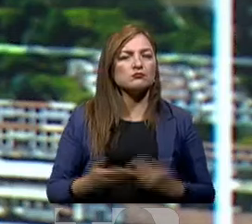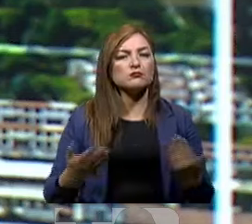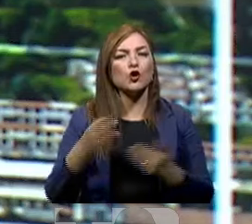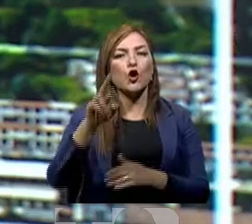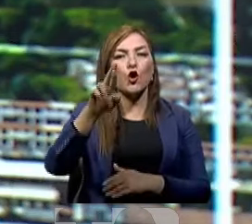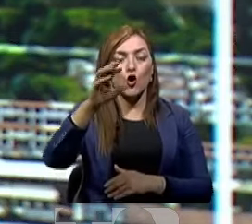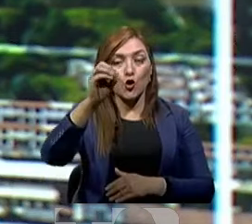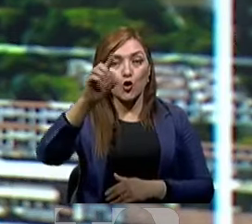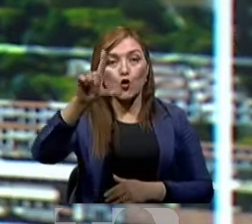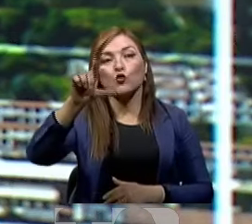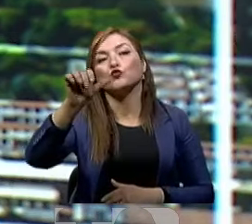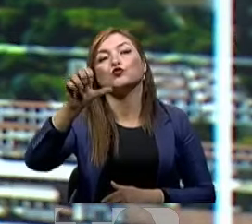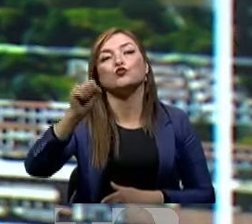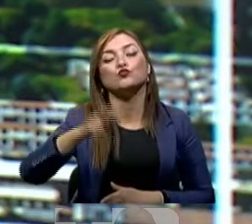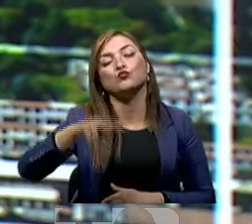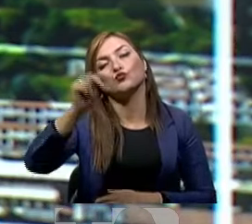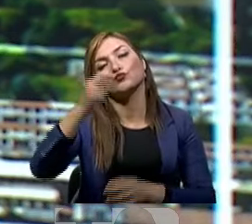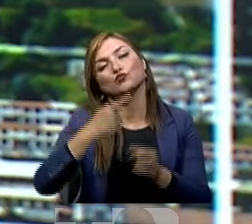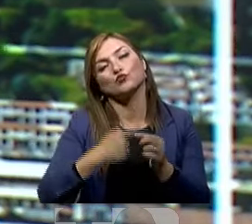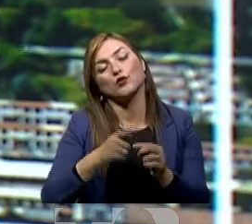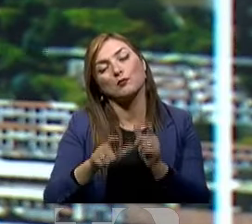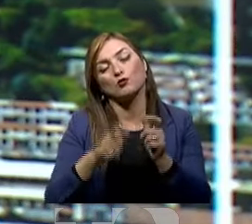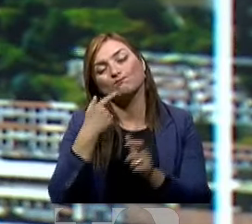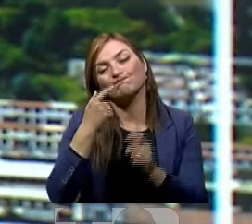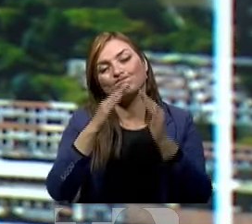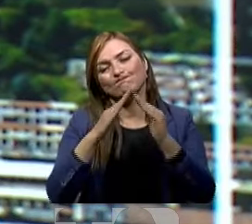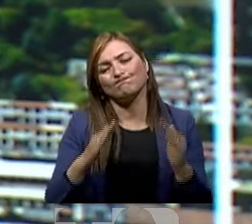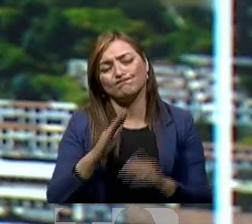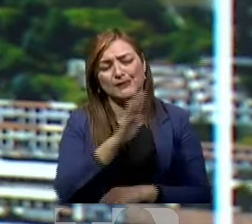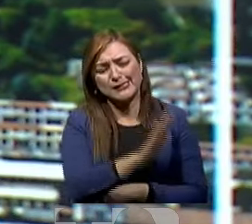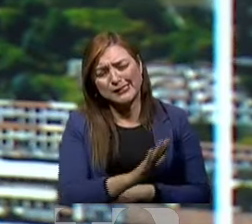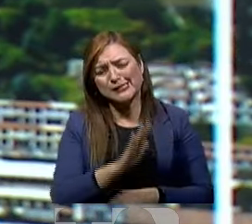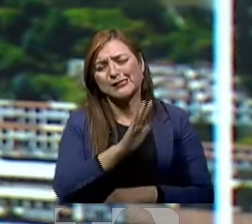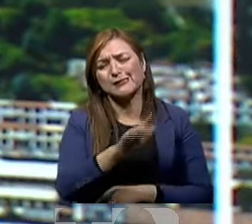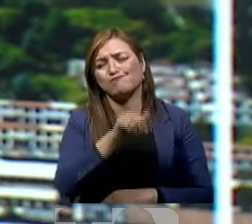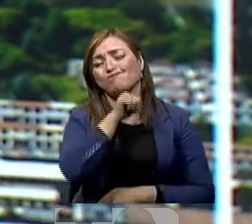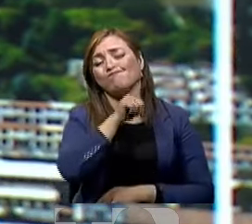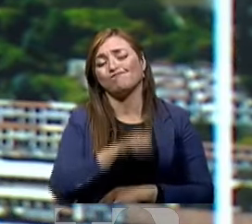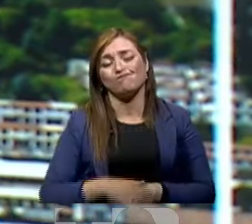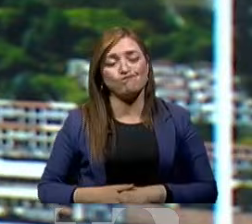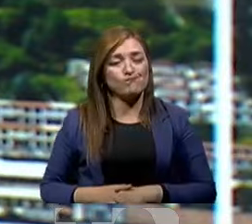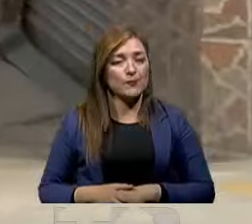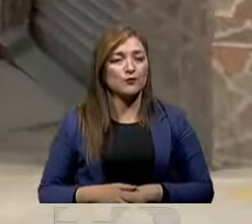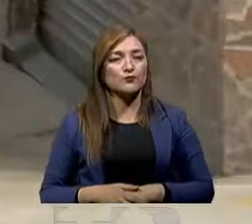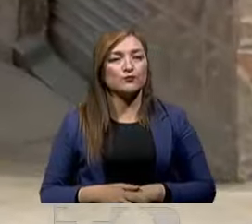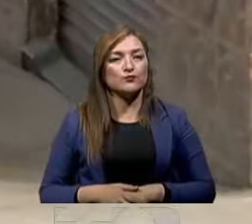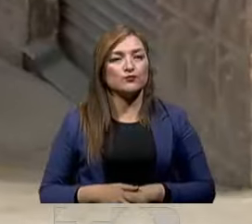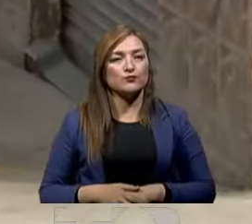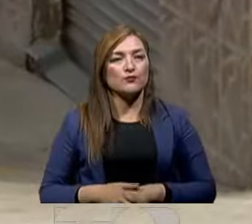Roldós, en el norte de Quito, donde los vecinos aseguran que son amenazados por delincuentes armados.